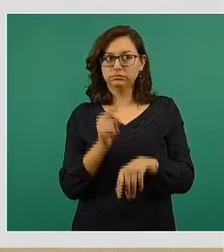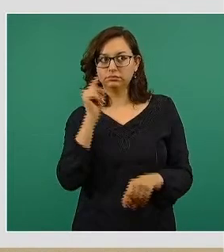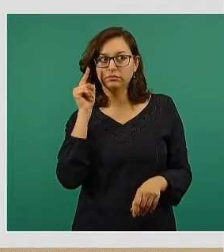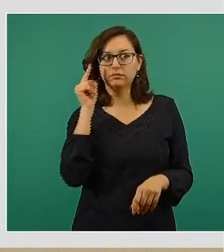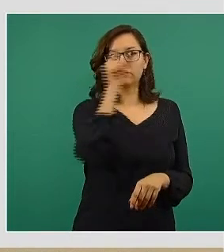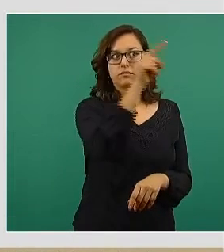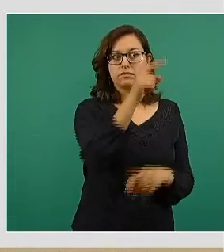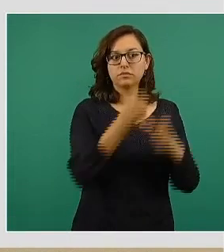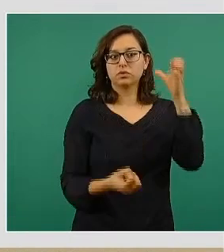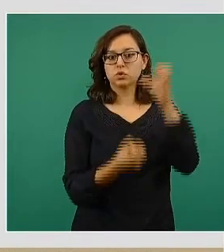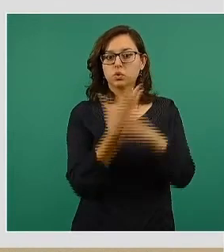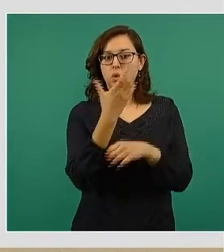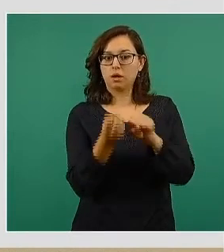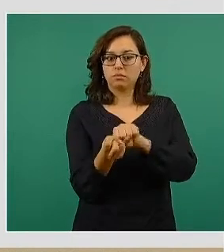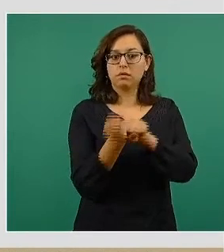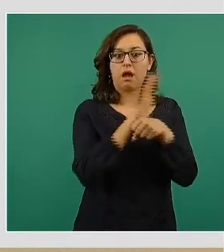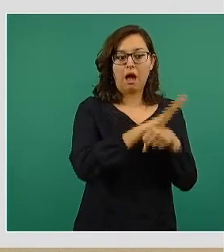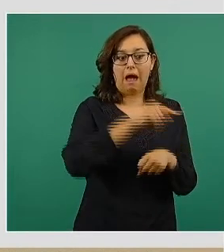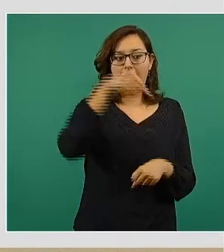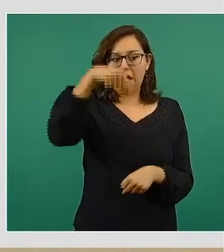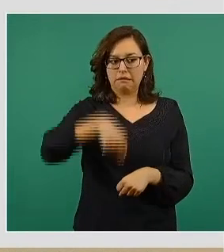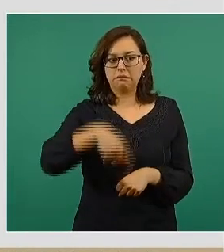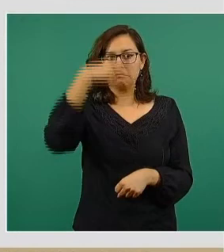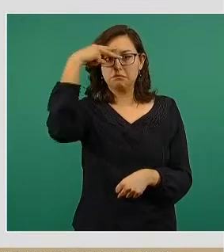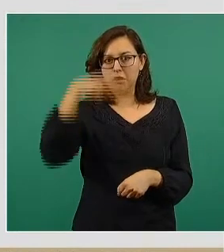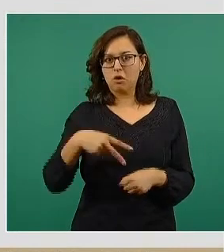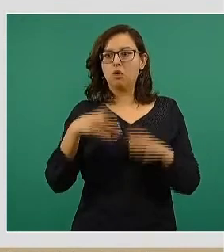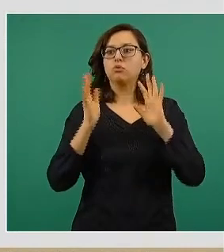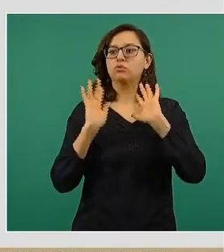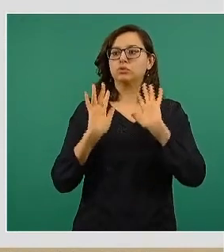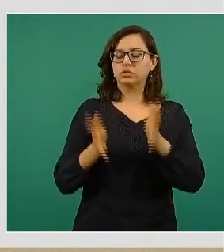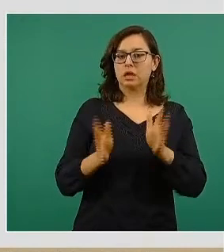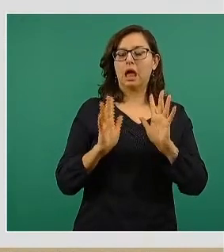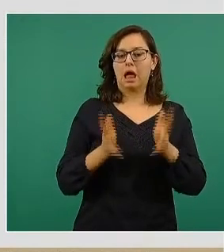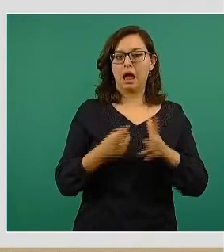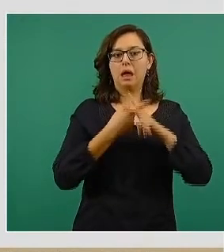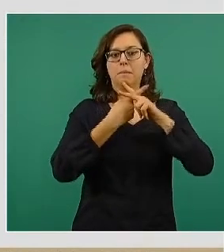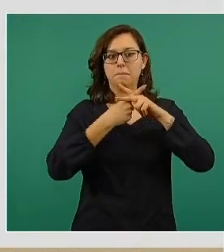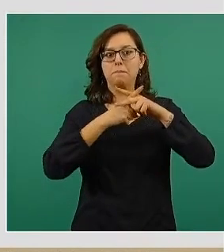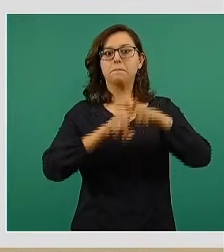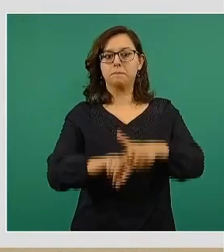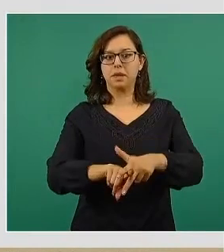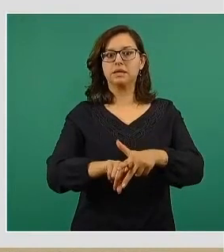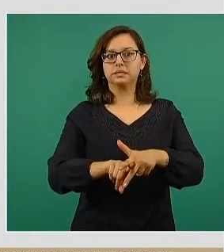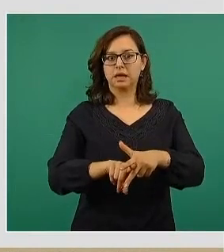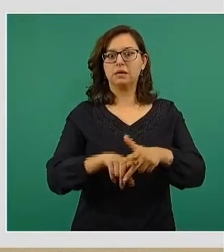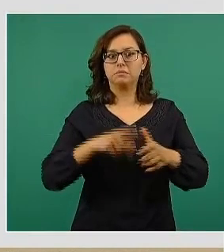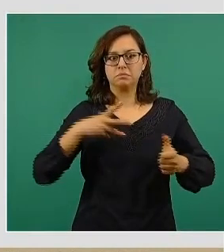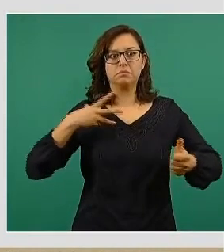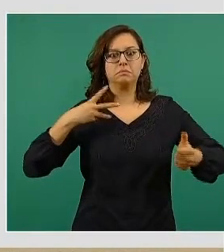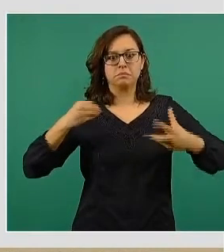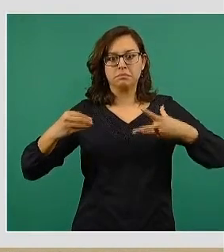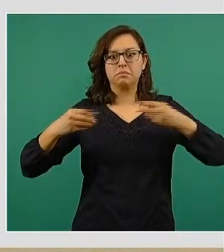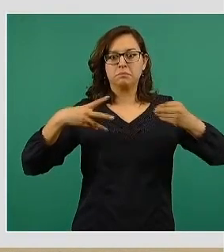al nuevo coronavirus. Ya para ese entonces se había identificado y publicado a nivel internacional que estábamos ante la presencia de un nuevo